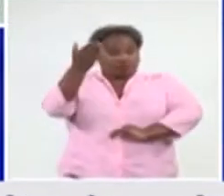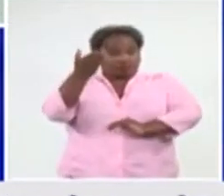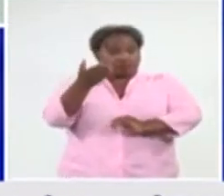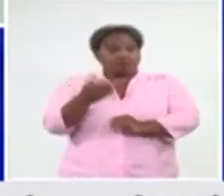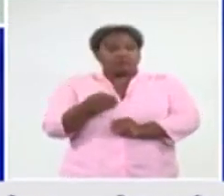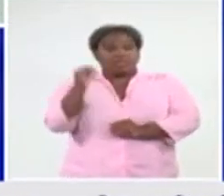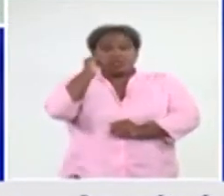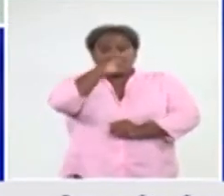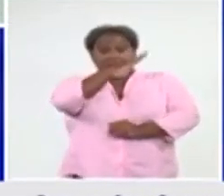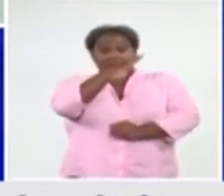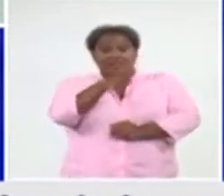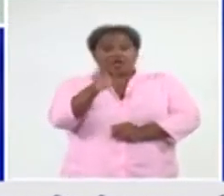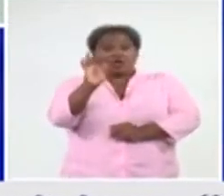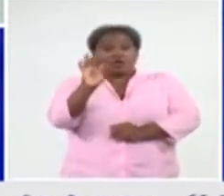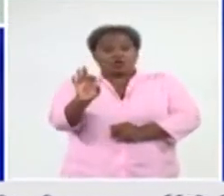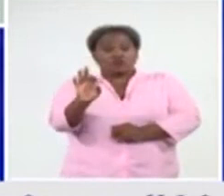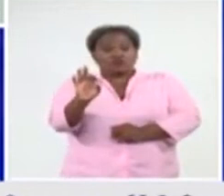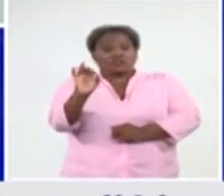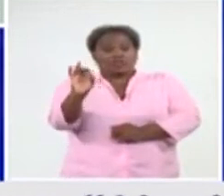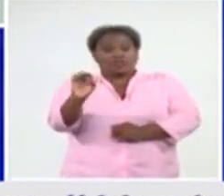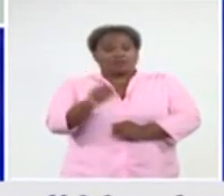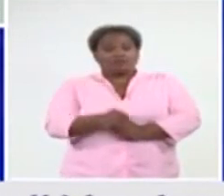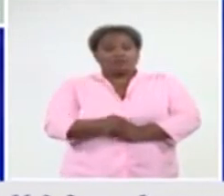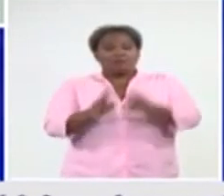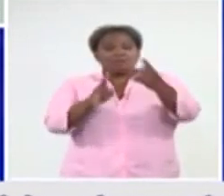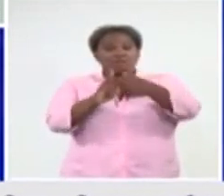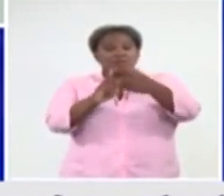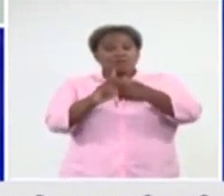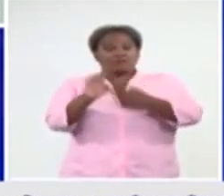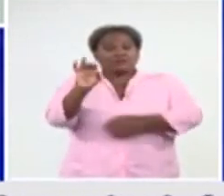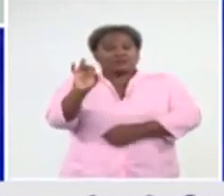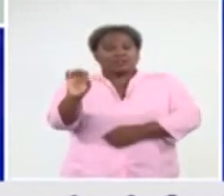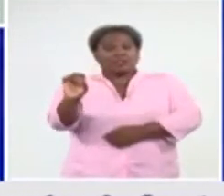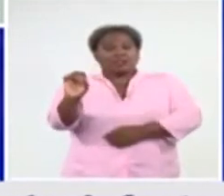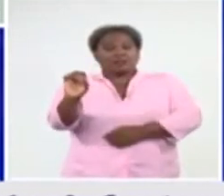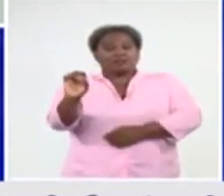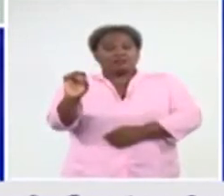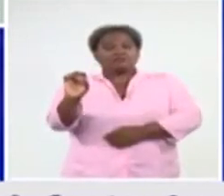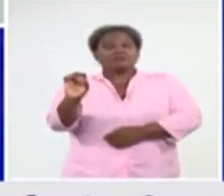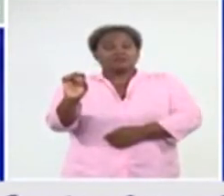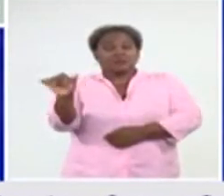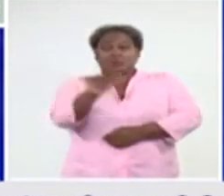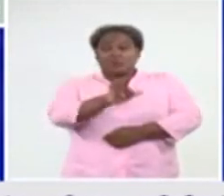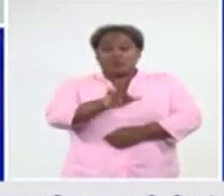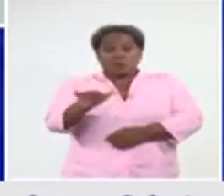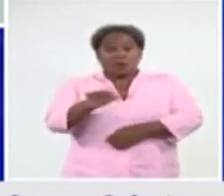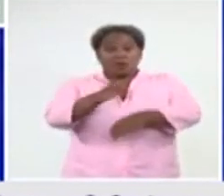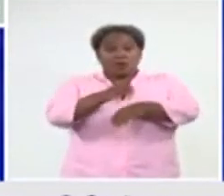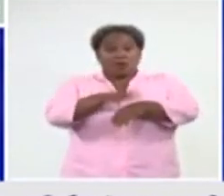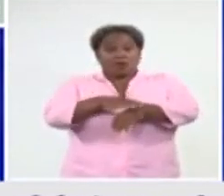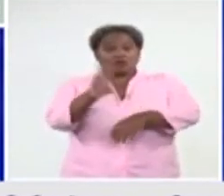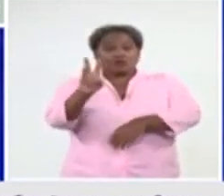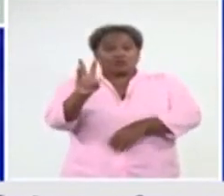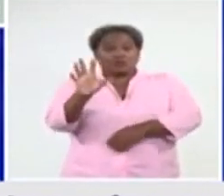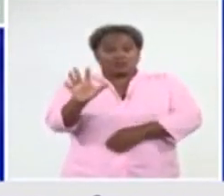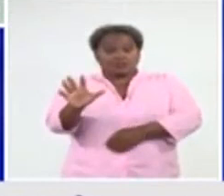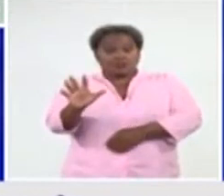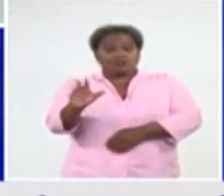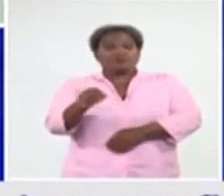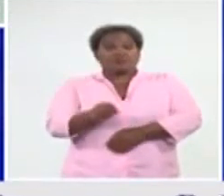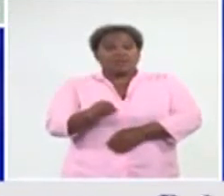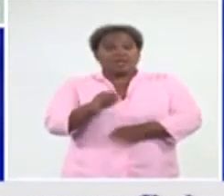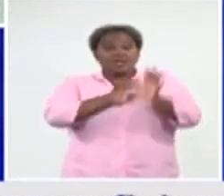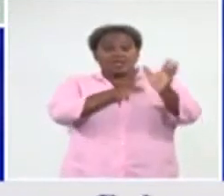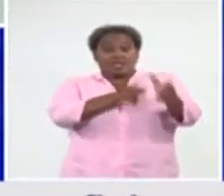con 87 y Bayamo con 70. Se diagnostican también en Río Cauto 35, en Niquero